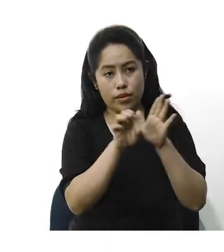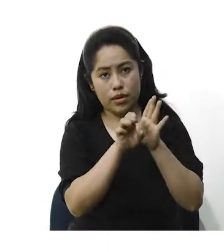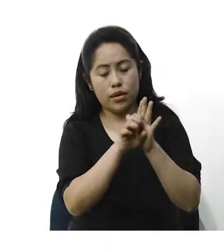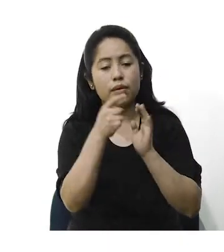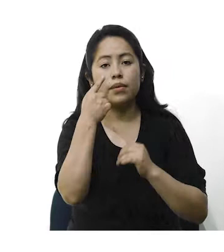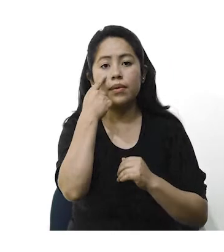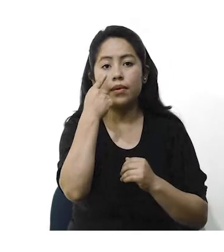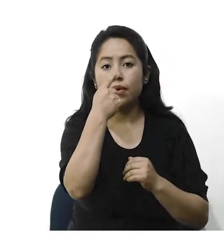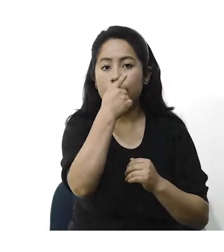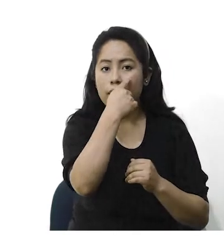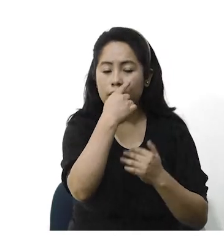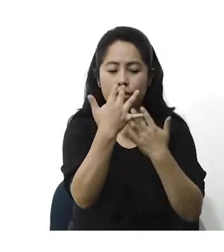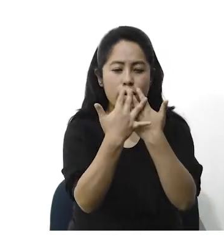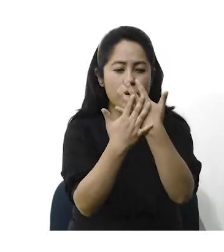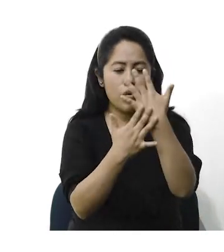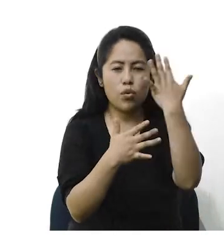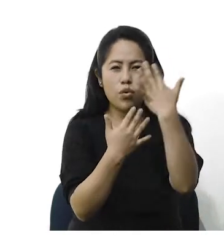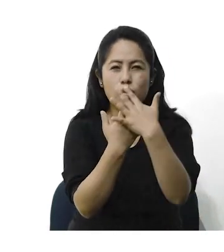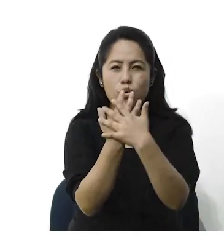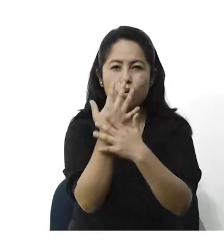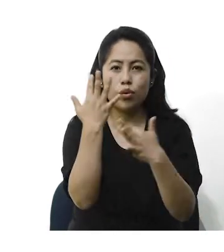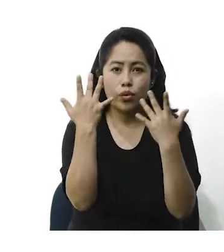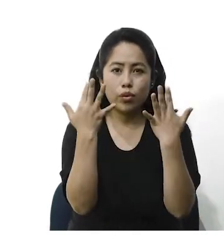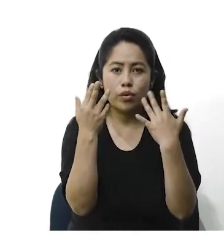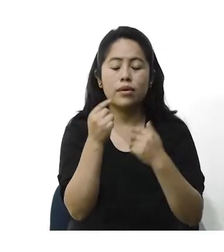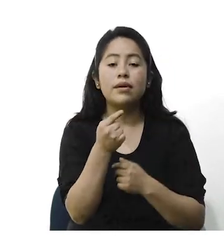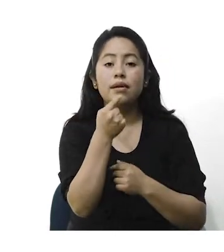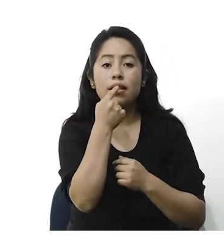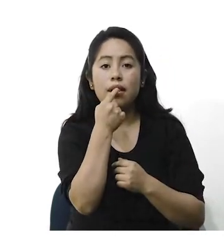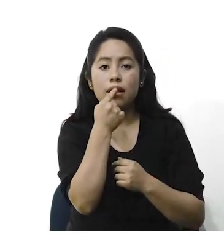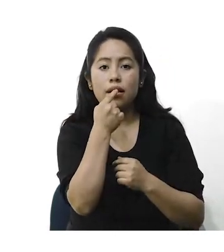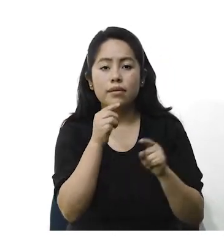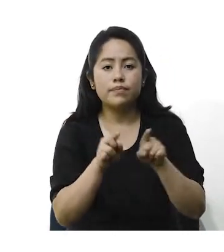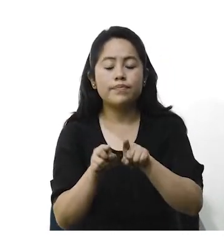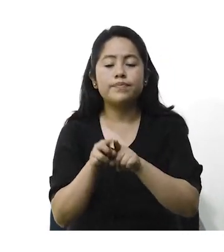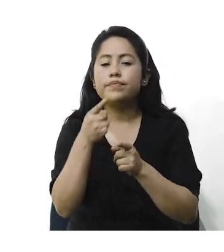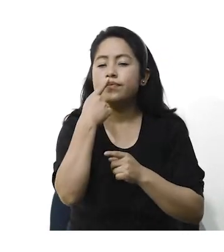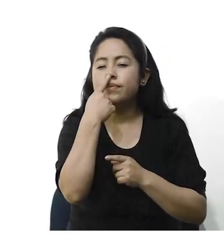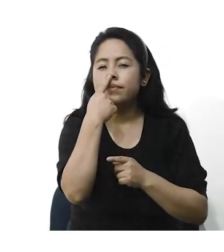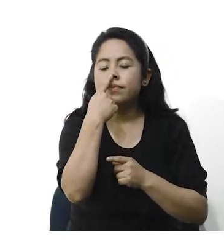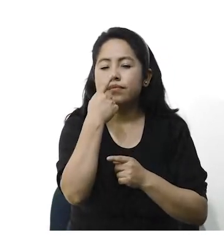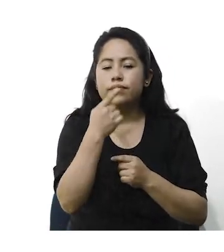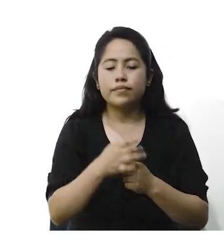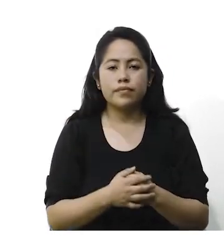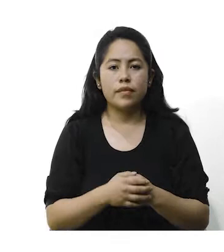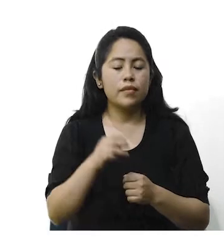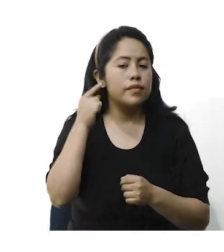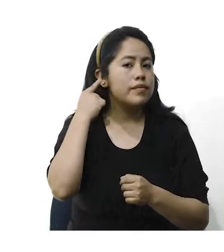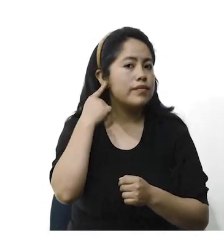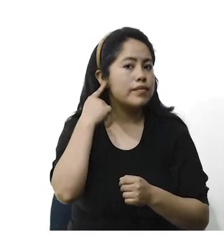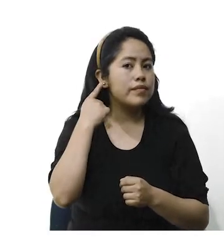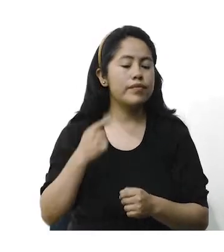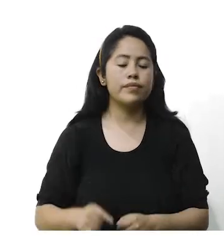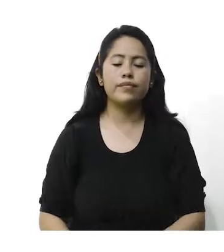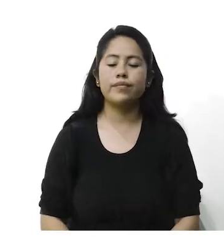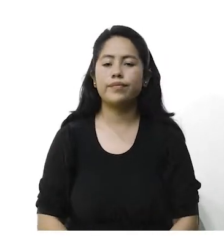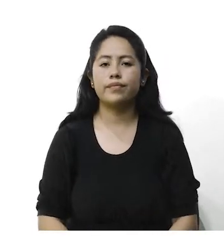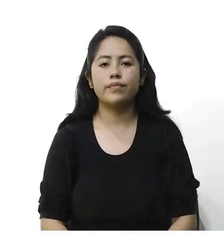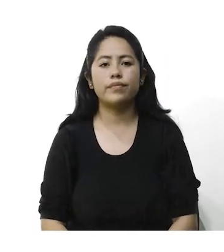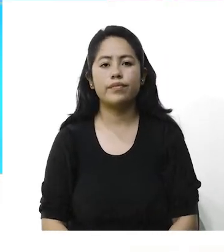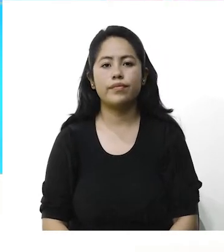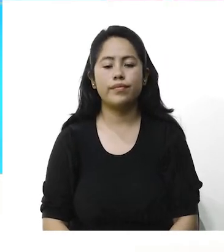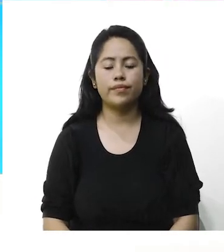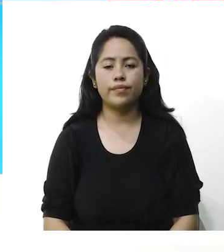tacto, del gusto, del olfato y del oído, ¿ya? Entonces,